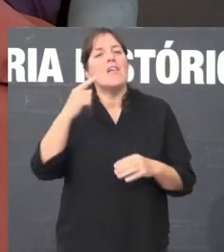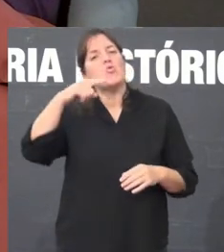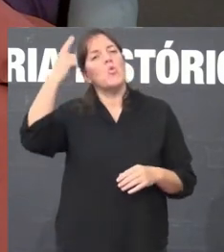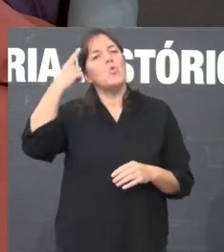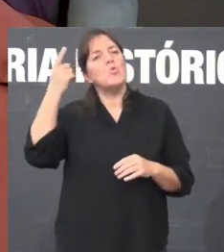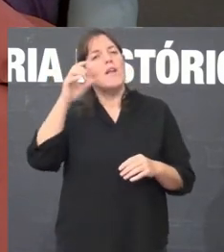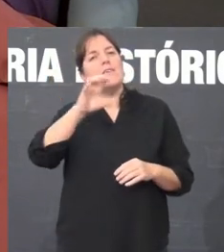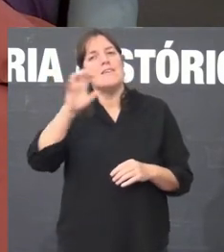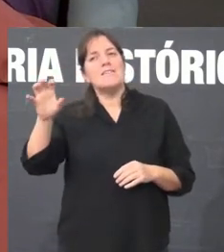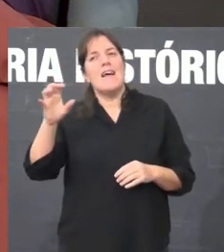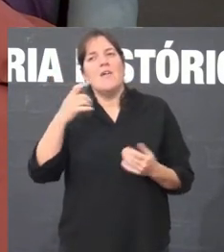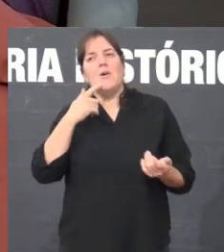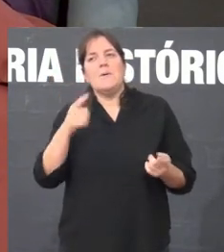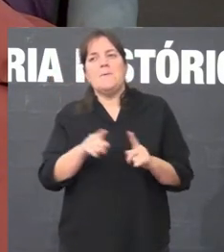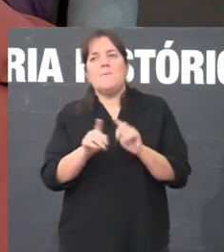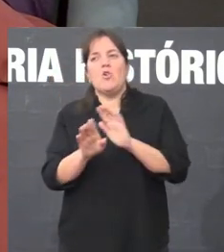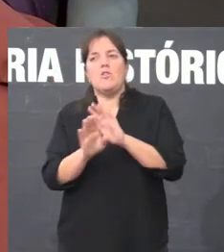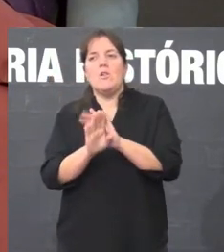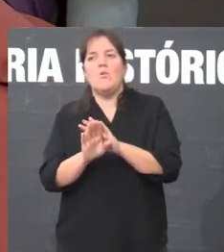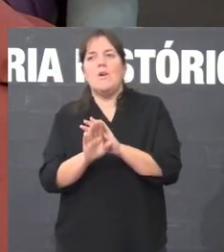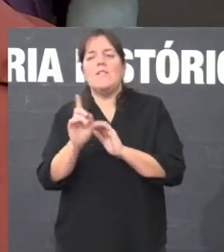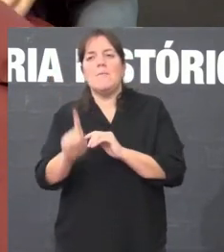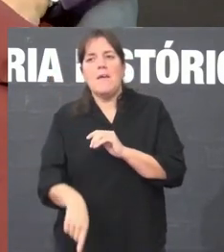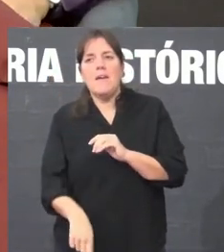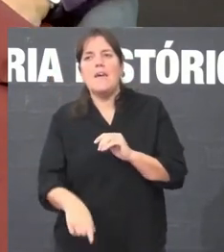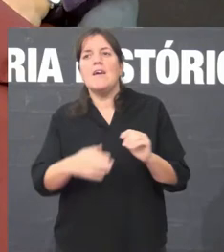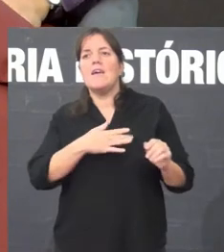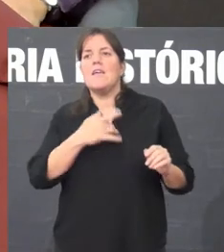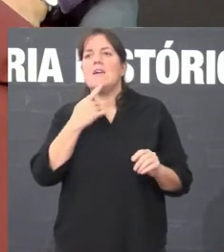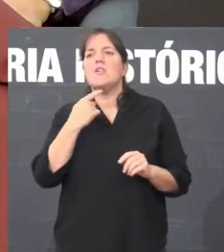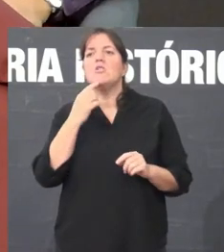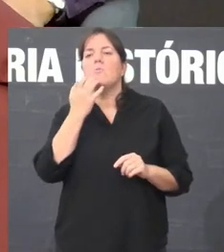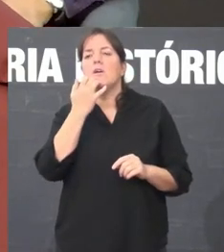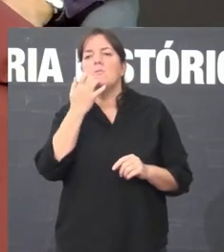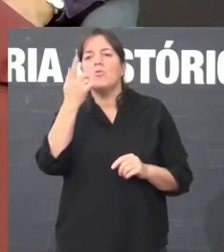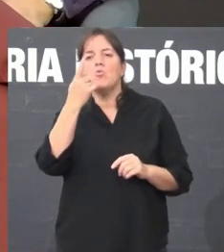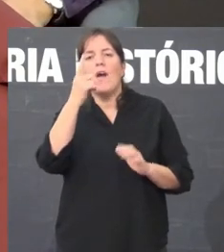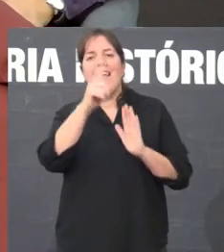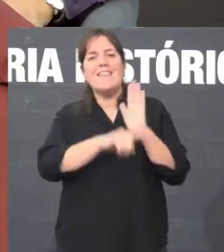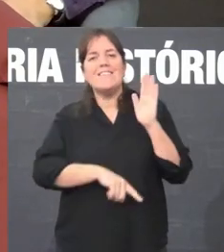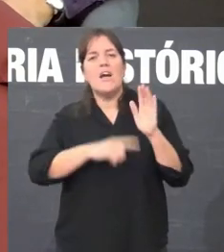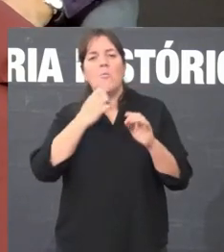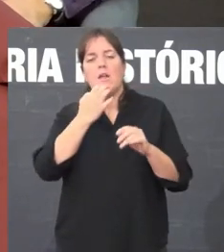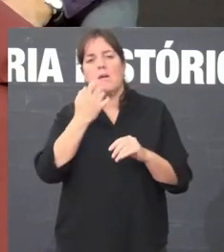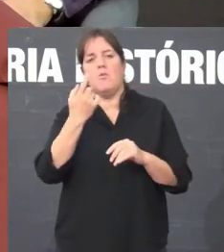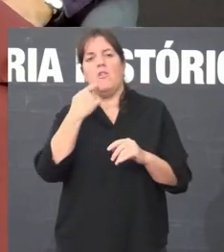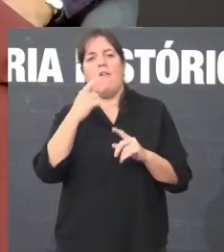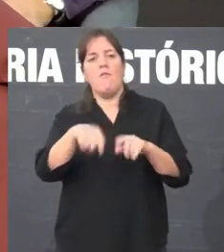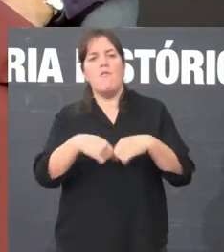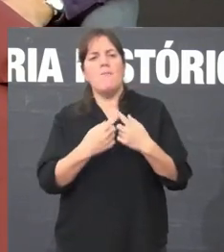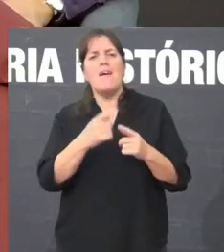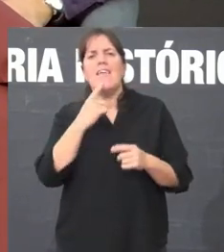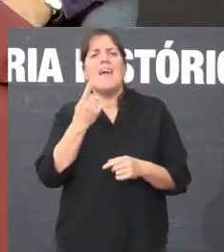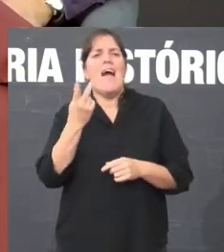eso dio un toque, que tú coges el listado de familias, por ejemplo, de familias de apellidos, que se dedican a